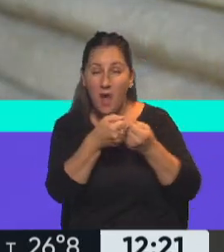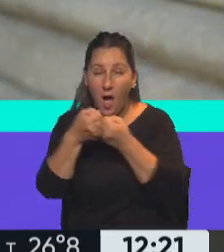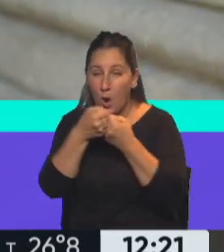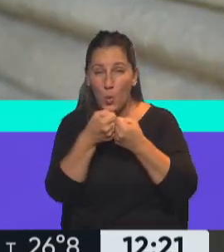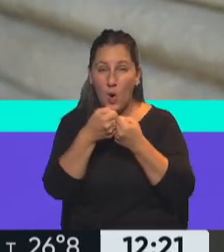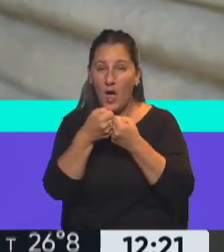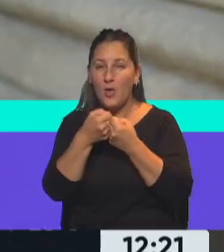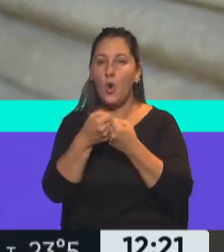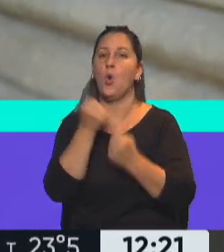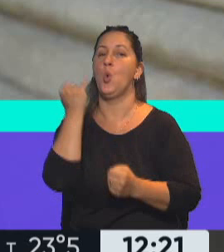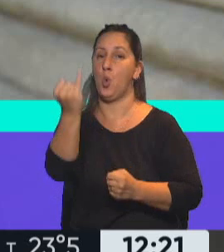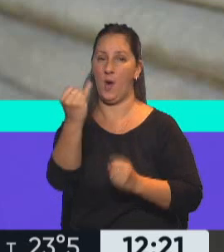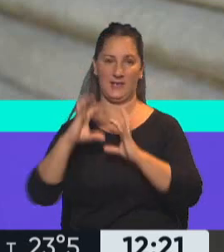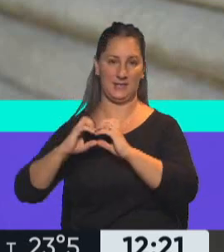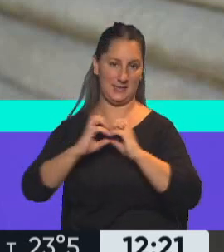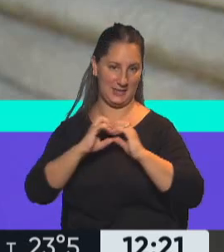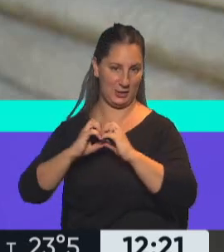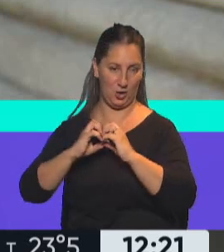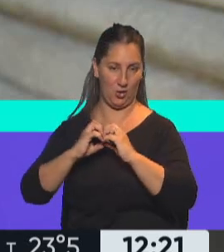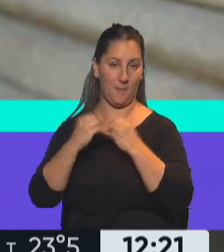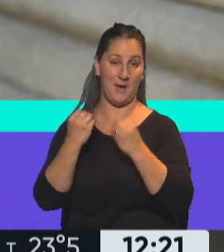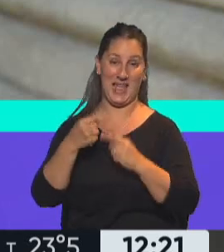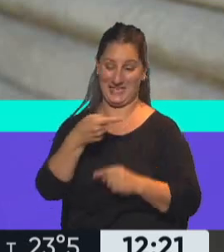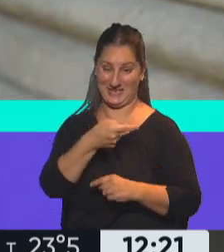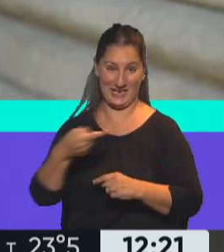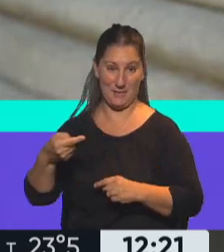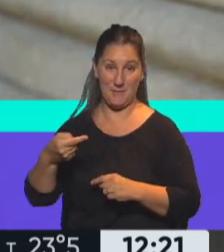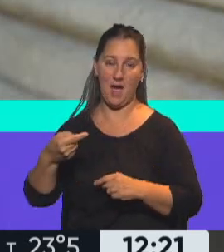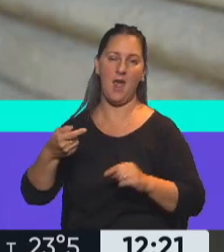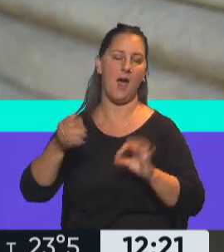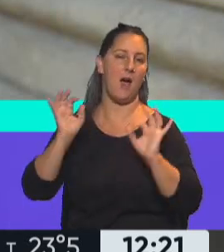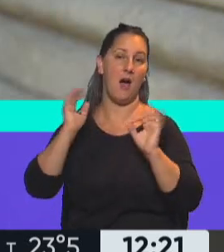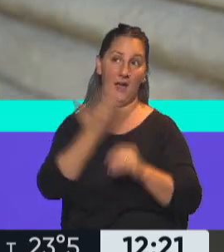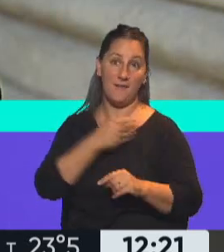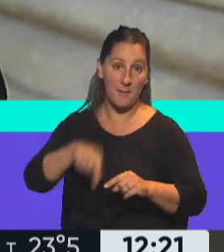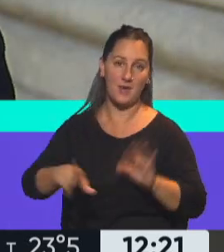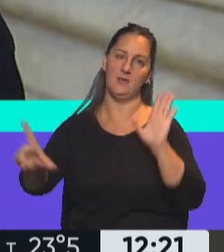políticos, sesionar este día jueves para que esta semana el acuerdo con el fondo sea ley de la nación.